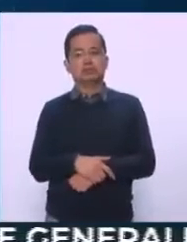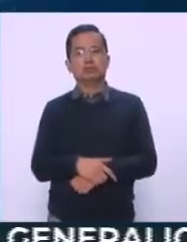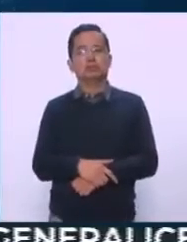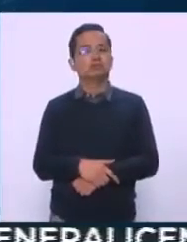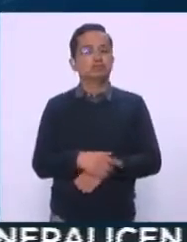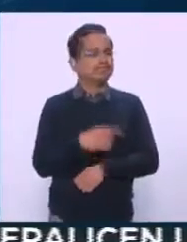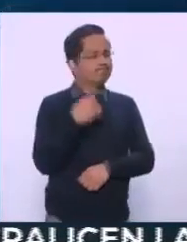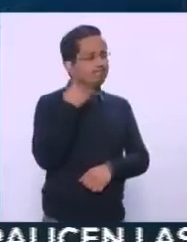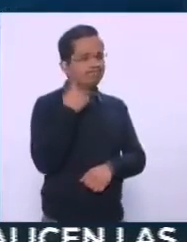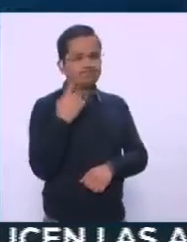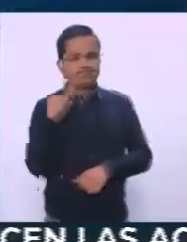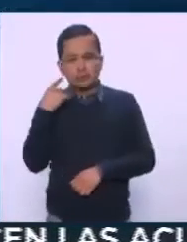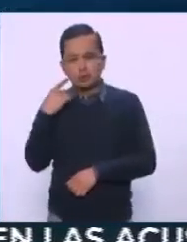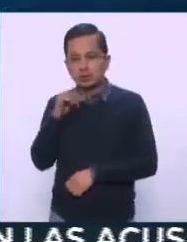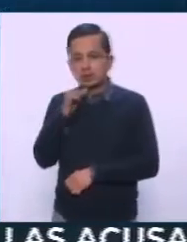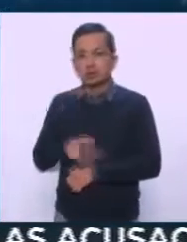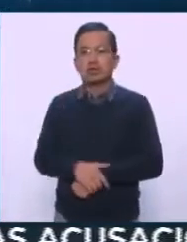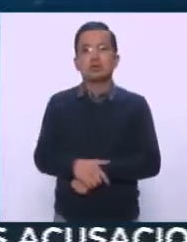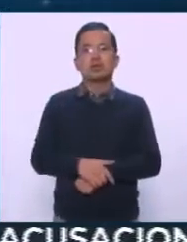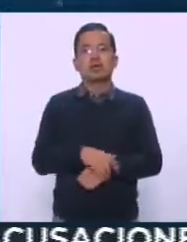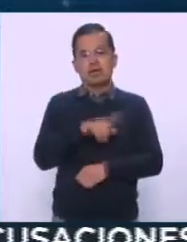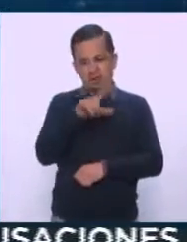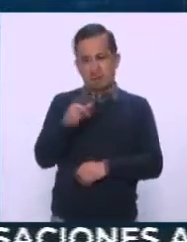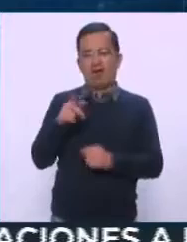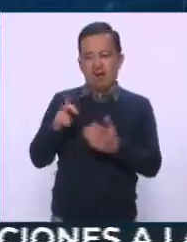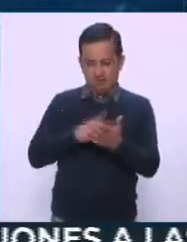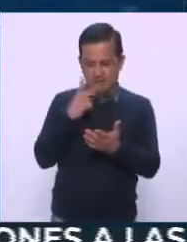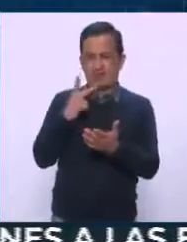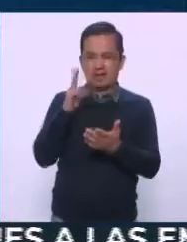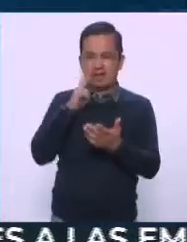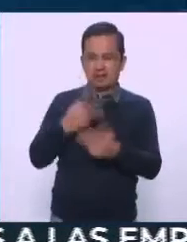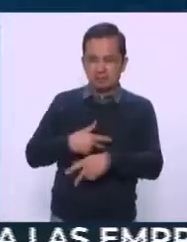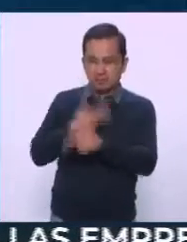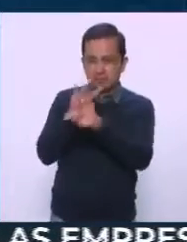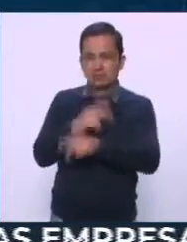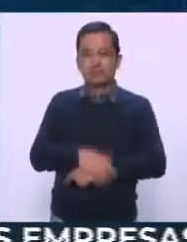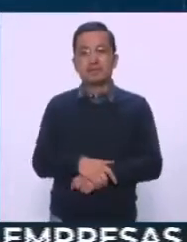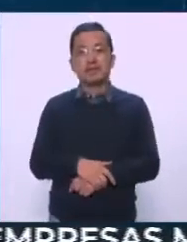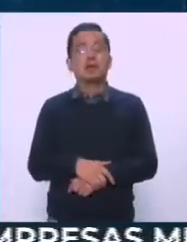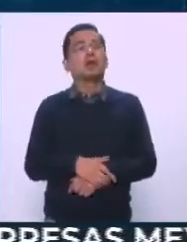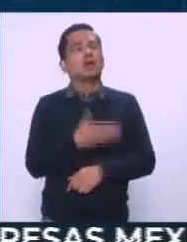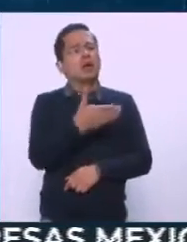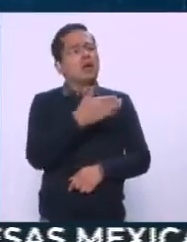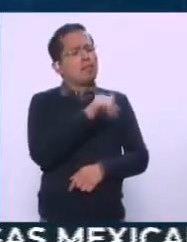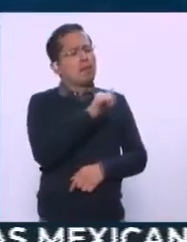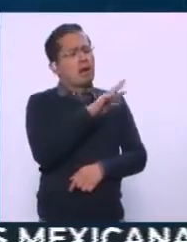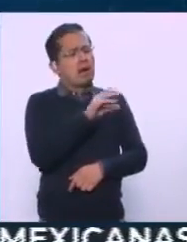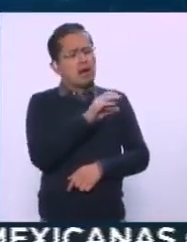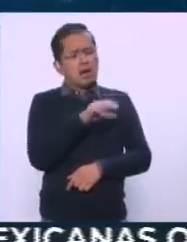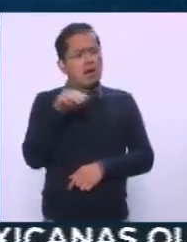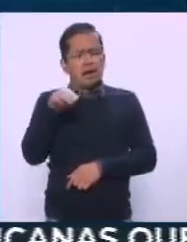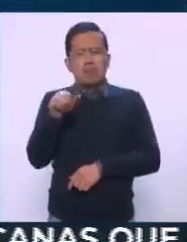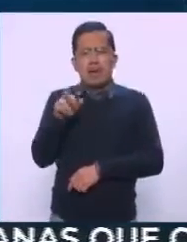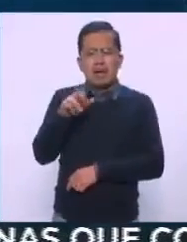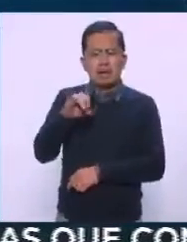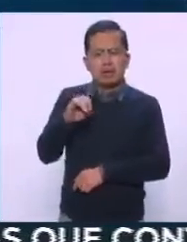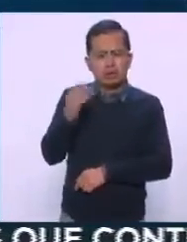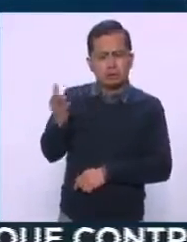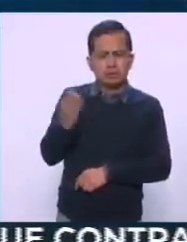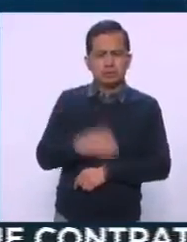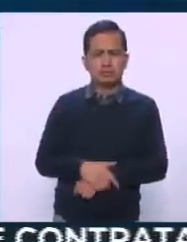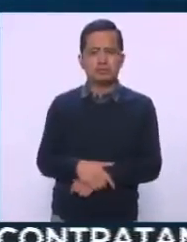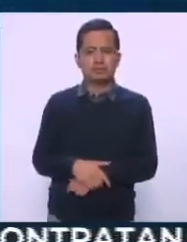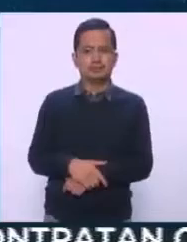No nos escucha. Vamos a volver a intentar comunicarnos con Víctor, pero bueno, te decía, Mario, Sí. Por un